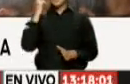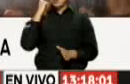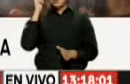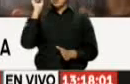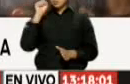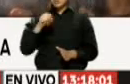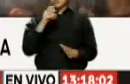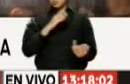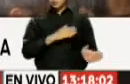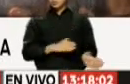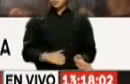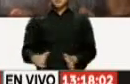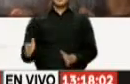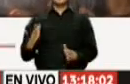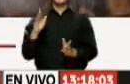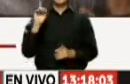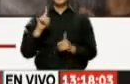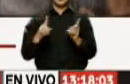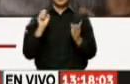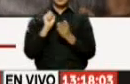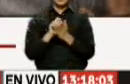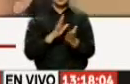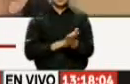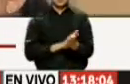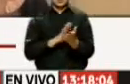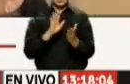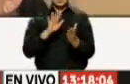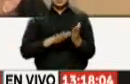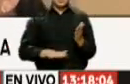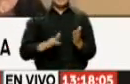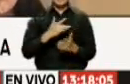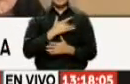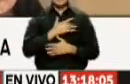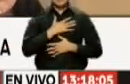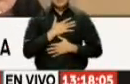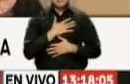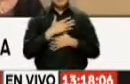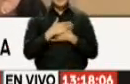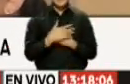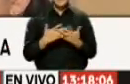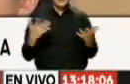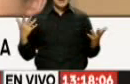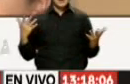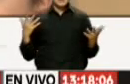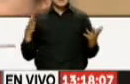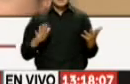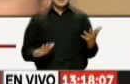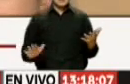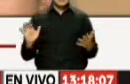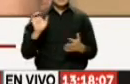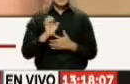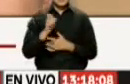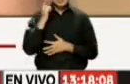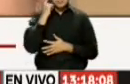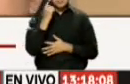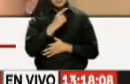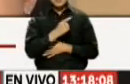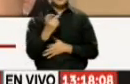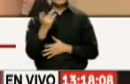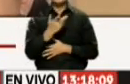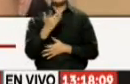hemos definido áreas para ciertos proyectos de vivienda. Lamentablemente eso en la historia de la patria ha